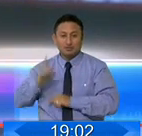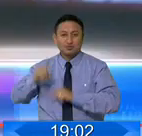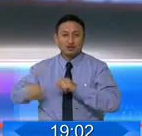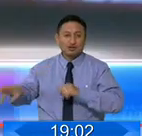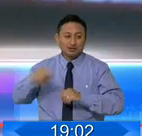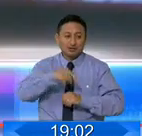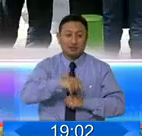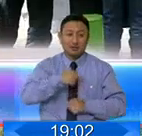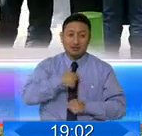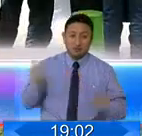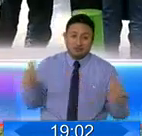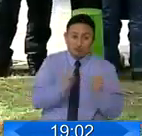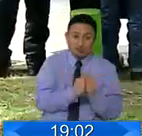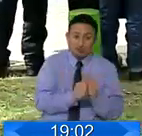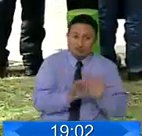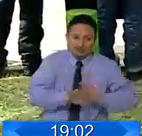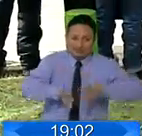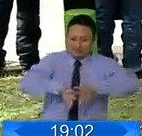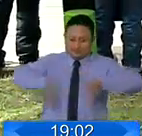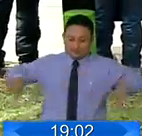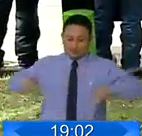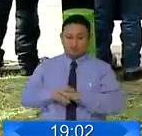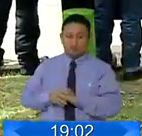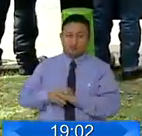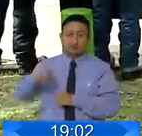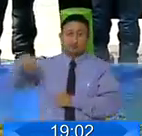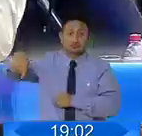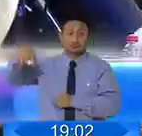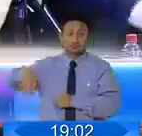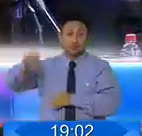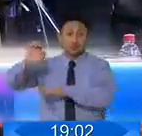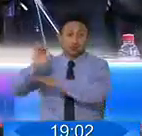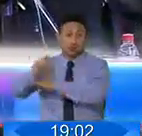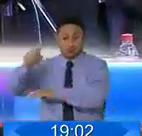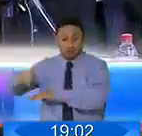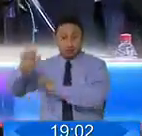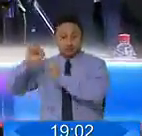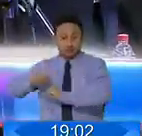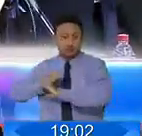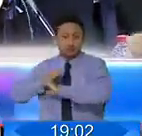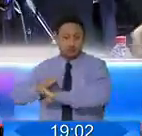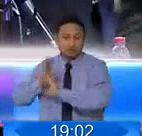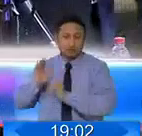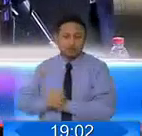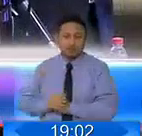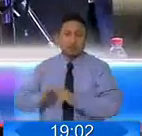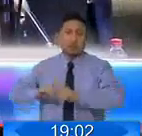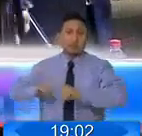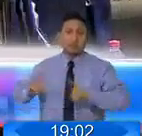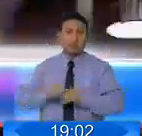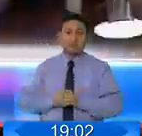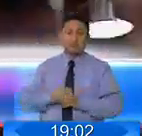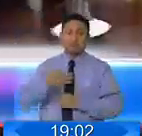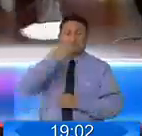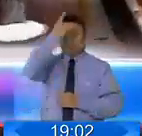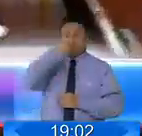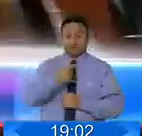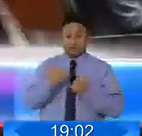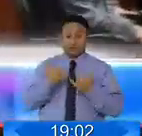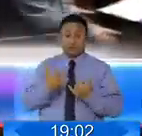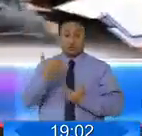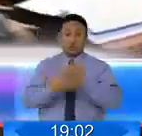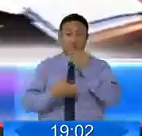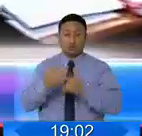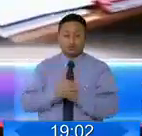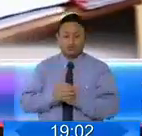nuestro litigio. Que el Estado ecuatoriano deberá defender los intereses de los afectados, asegura, dejando en claro que la decisión arbitral no